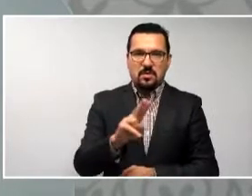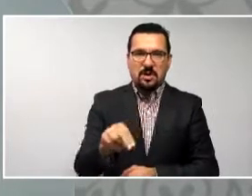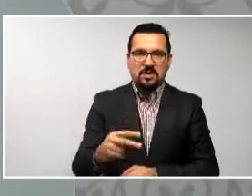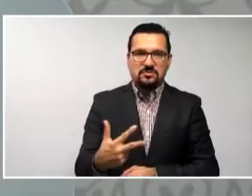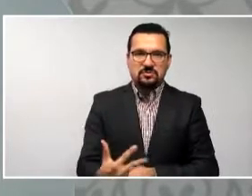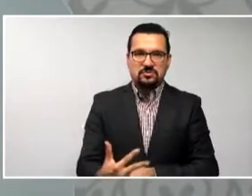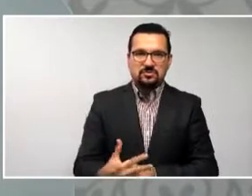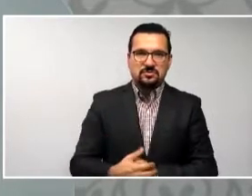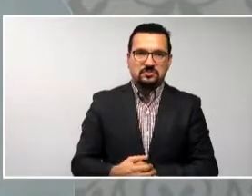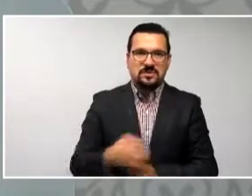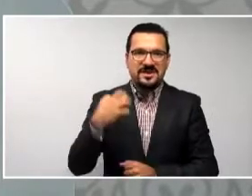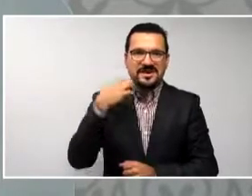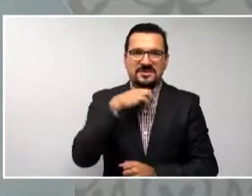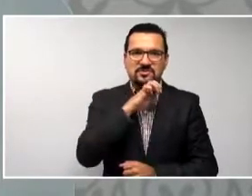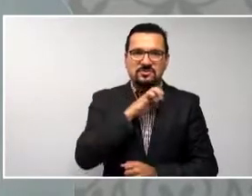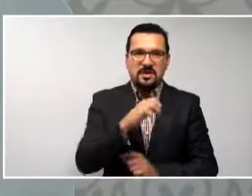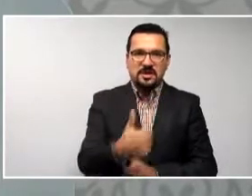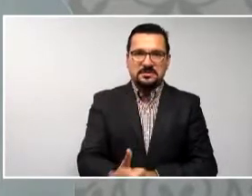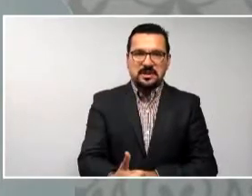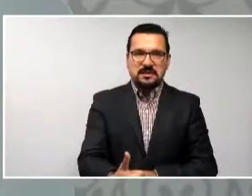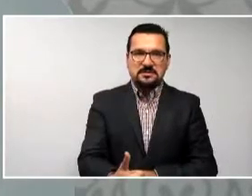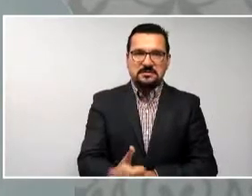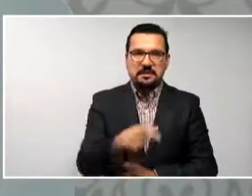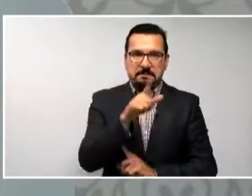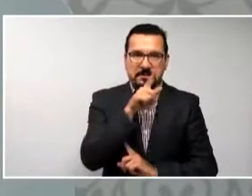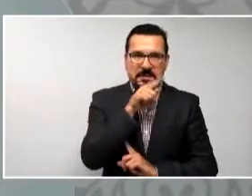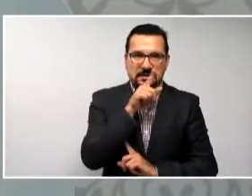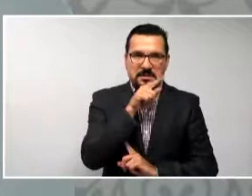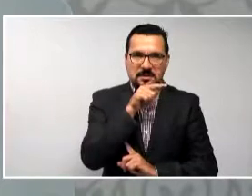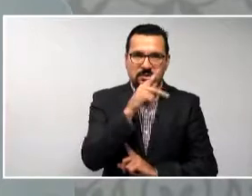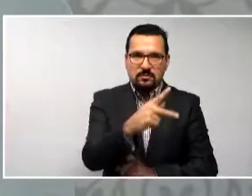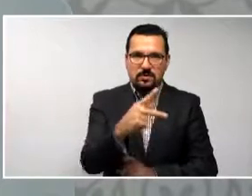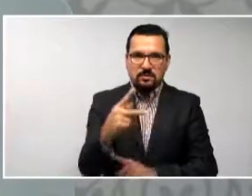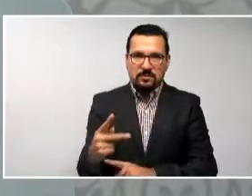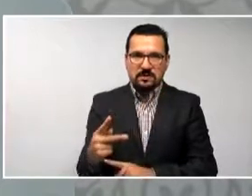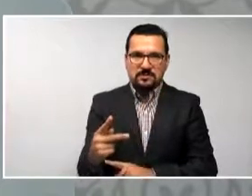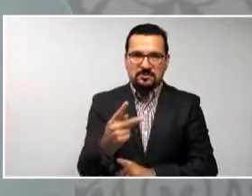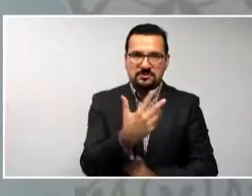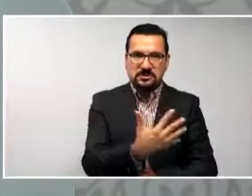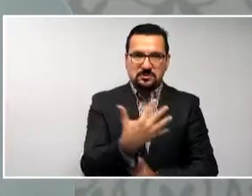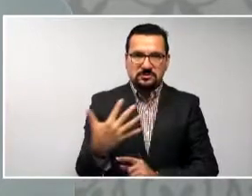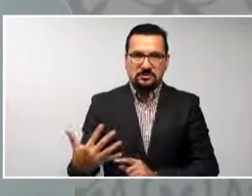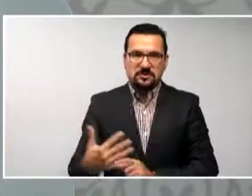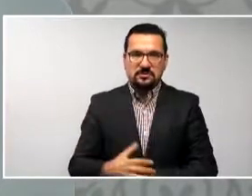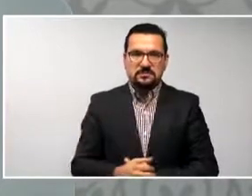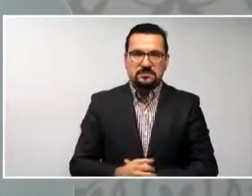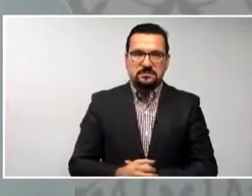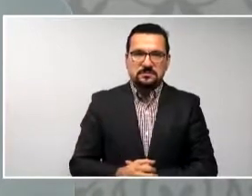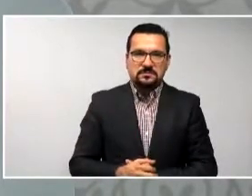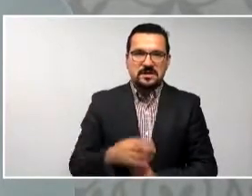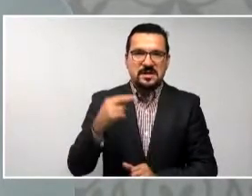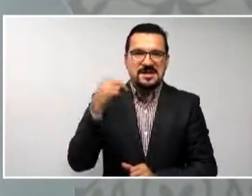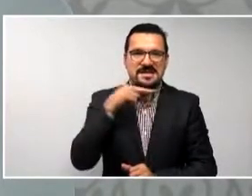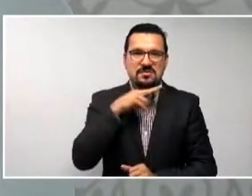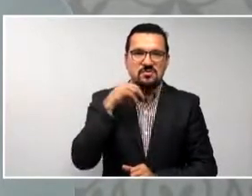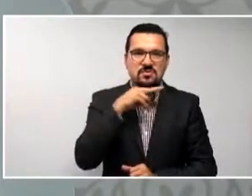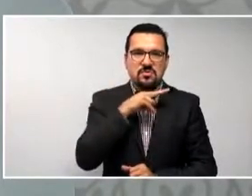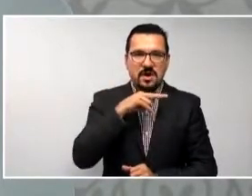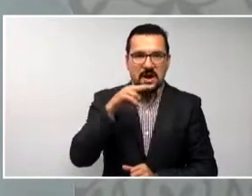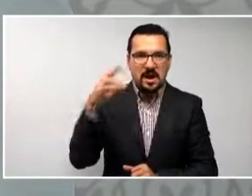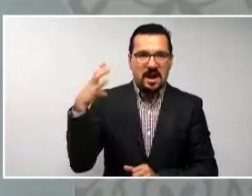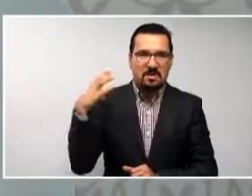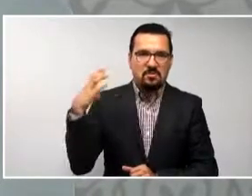8 etchojoa 6 pitiquito y puerto peñasco 5 cada uno navojoa caborca